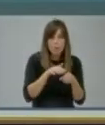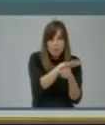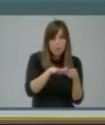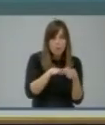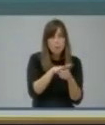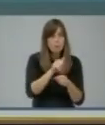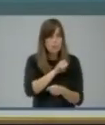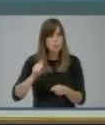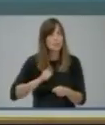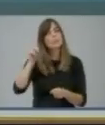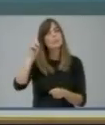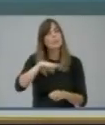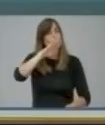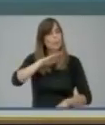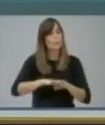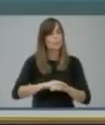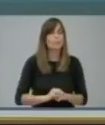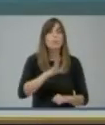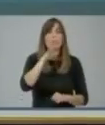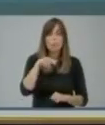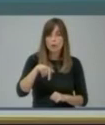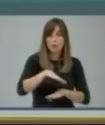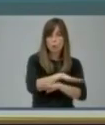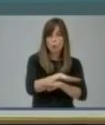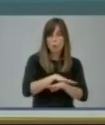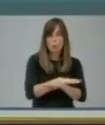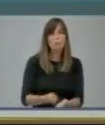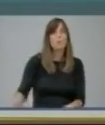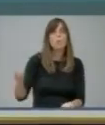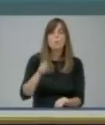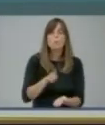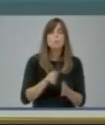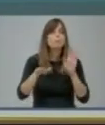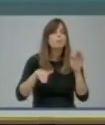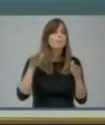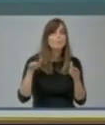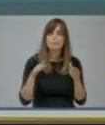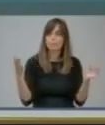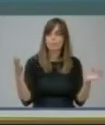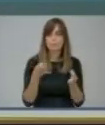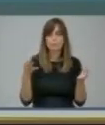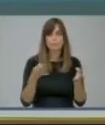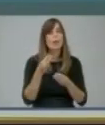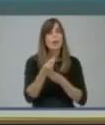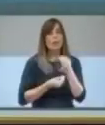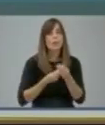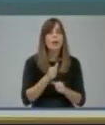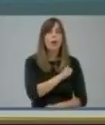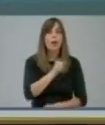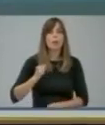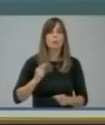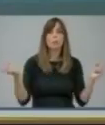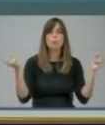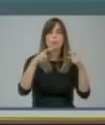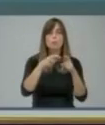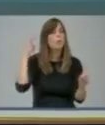por eso desde el gobierno volvemos a hacer un llamamiento a acudir a realizar la autocita para llegar a ese